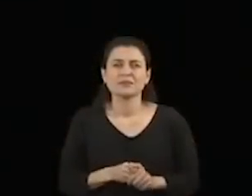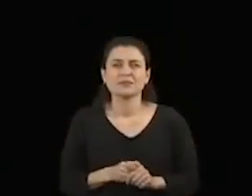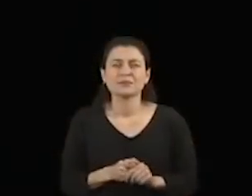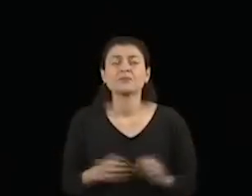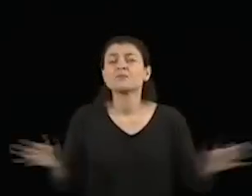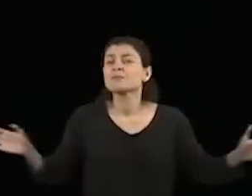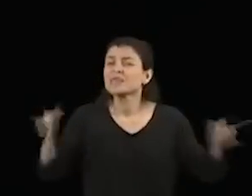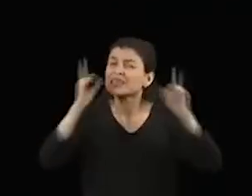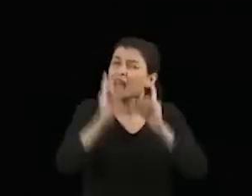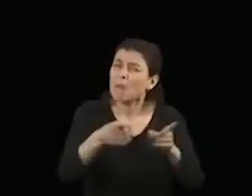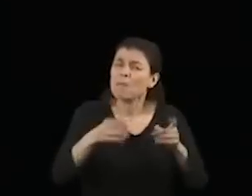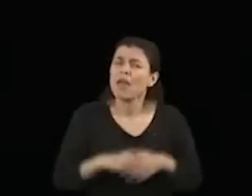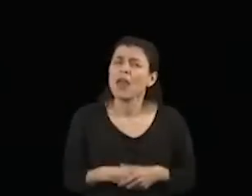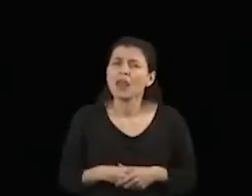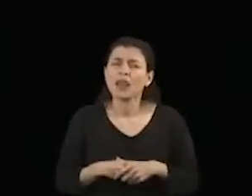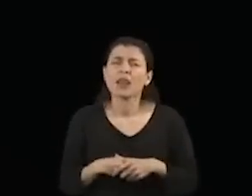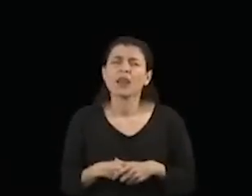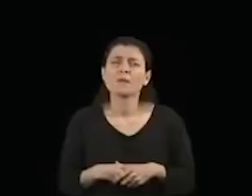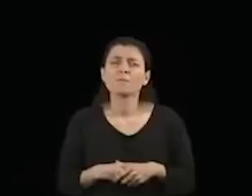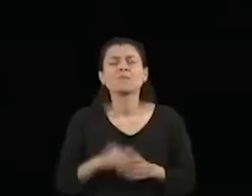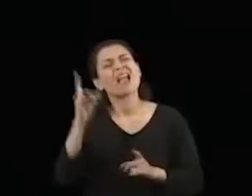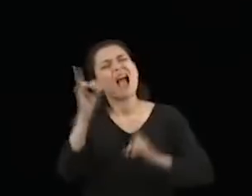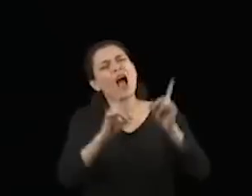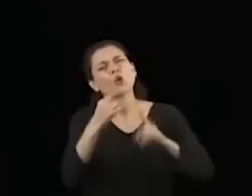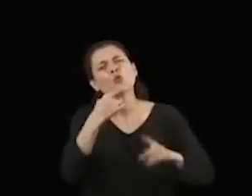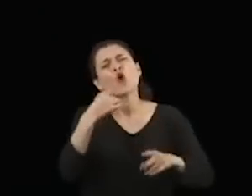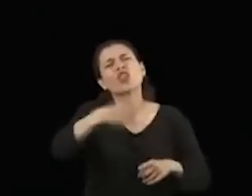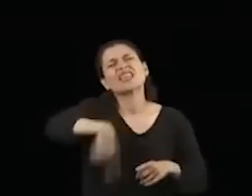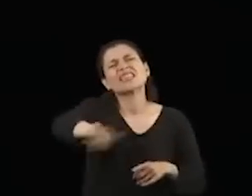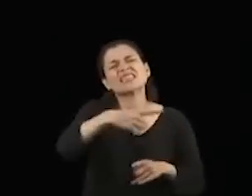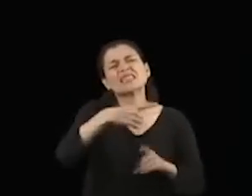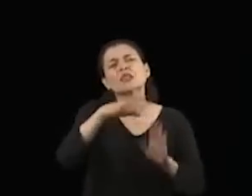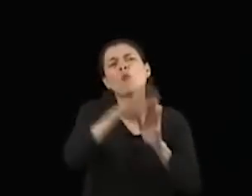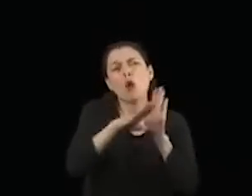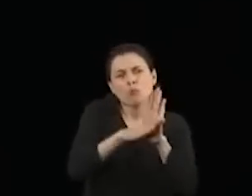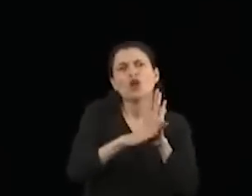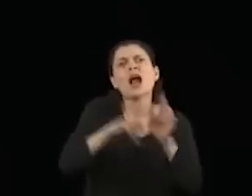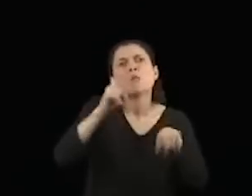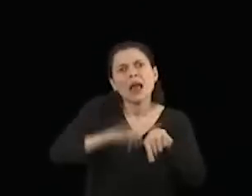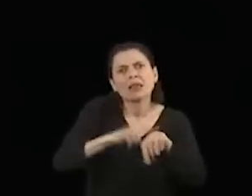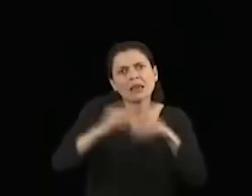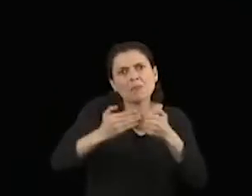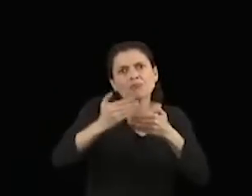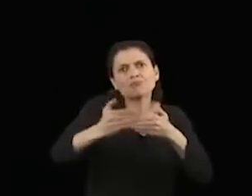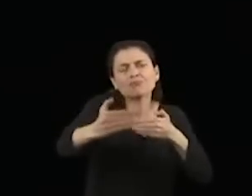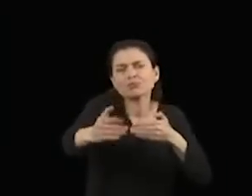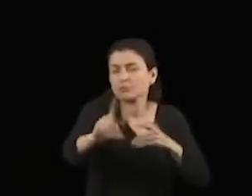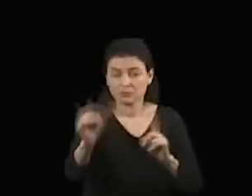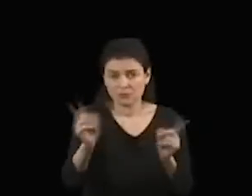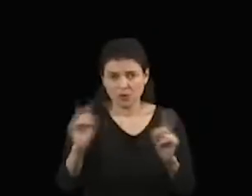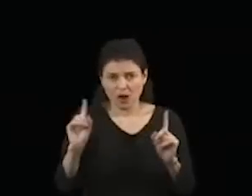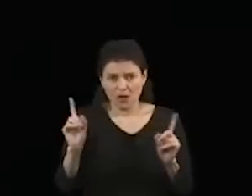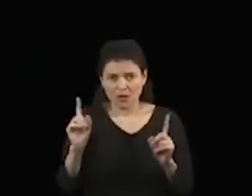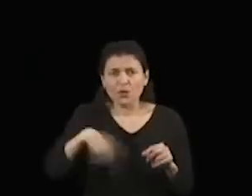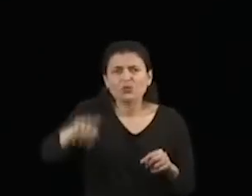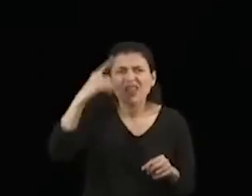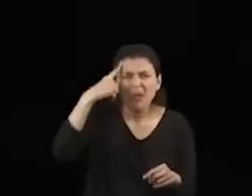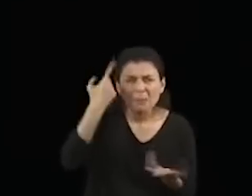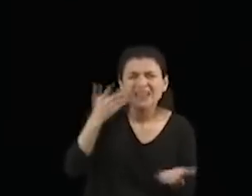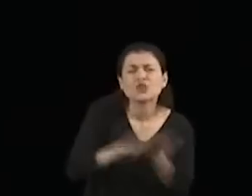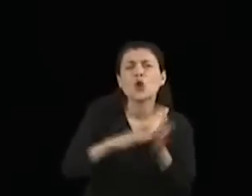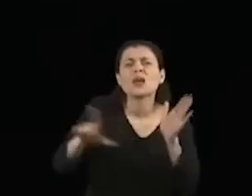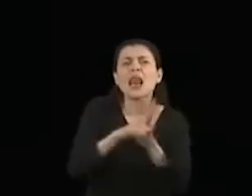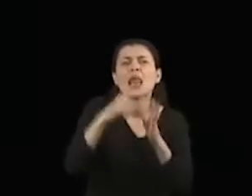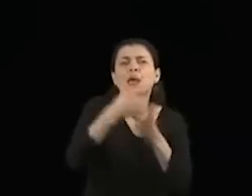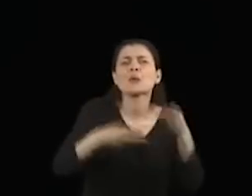Por otra parte, algunos dicen, no tiene programa a largo plazo. Y les hago una pregunta, ¿qué creen que era la ley Bases y